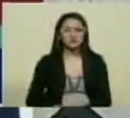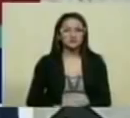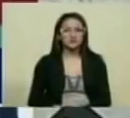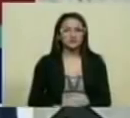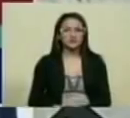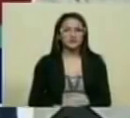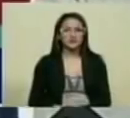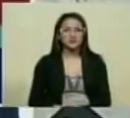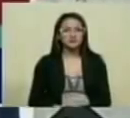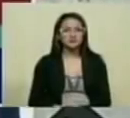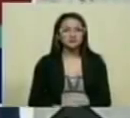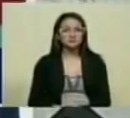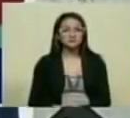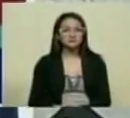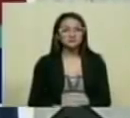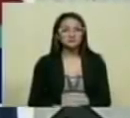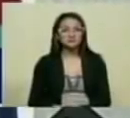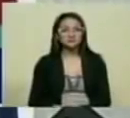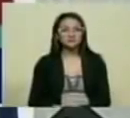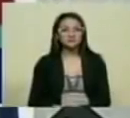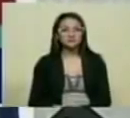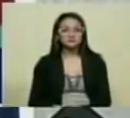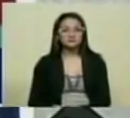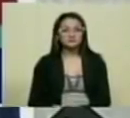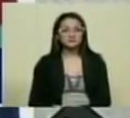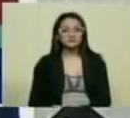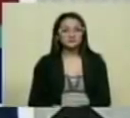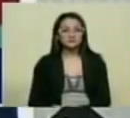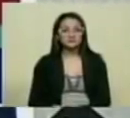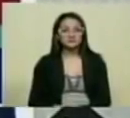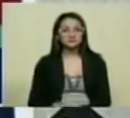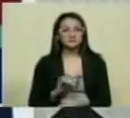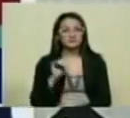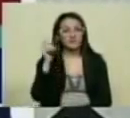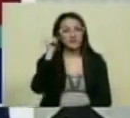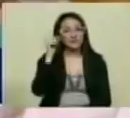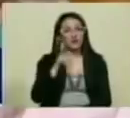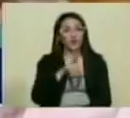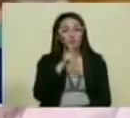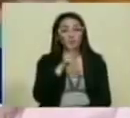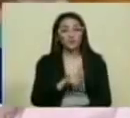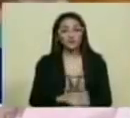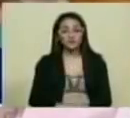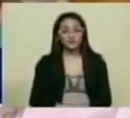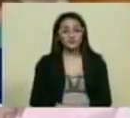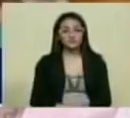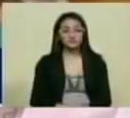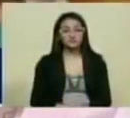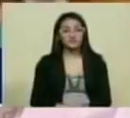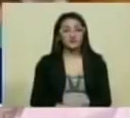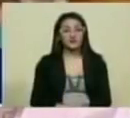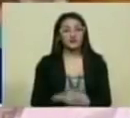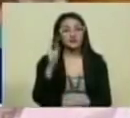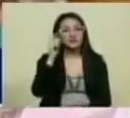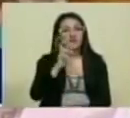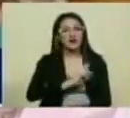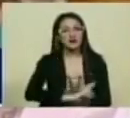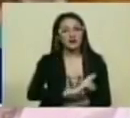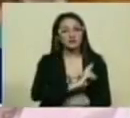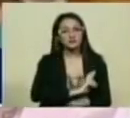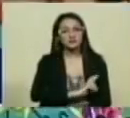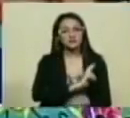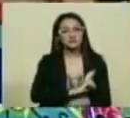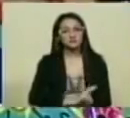Y echaba para atrás aquel viejo concepto del día horrible, que suena tan horrible, ¿no? Del día de la raza. En estos